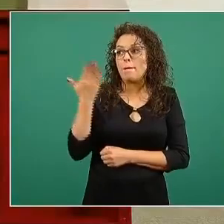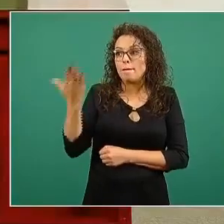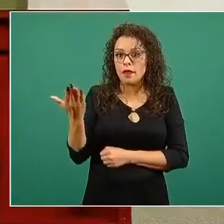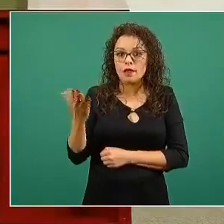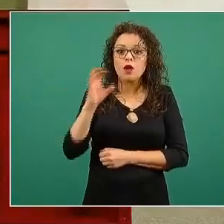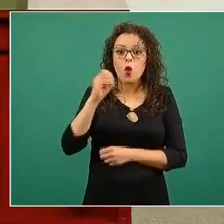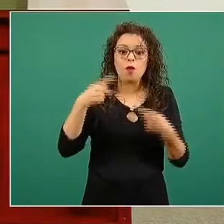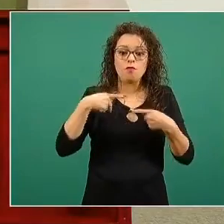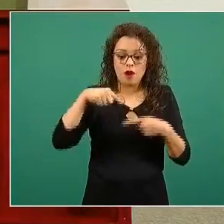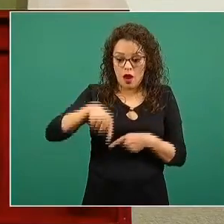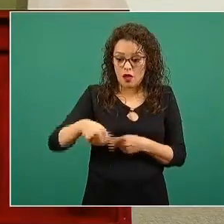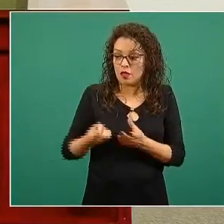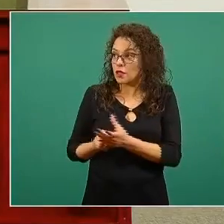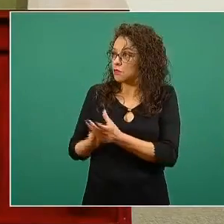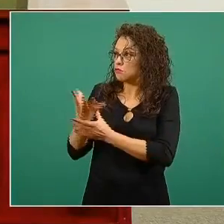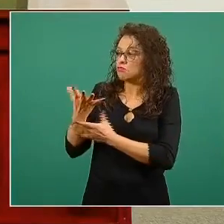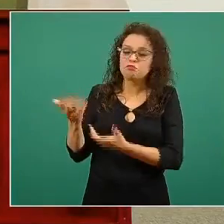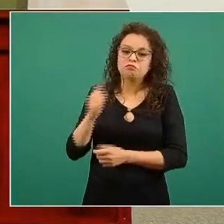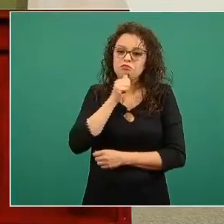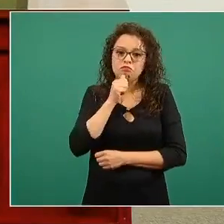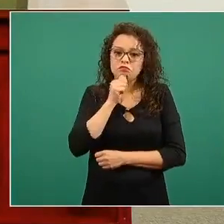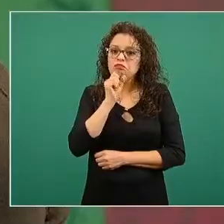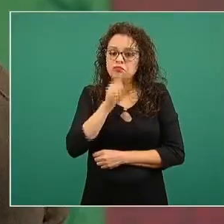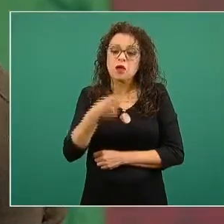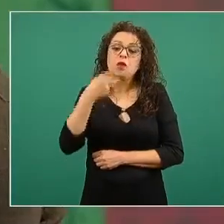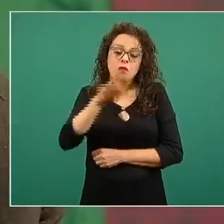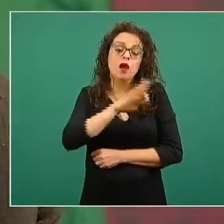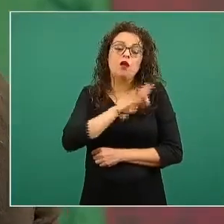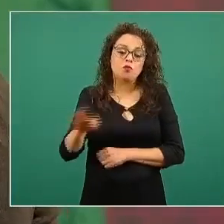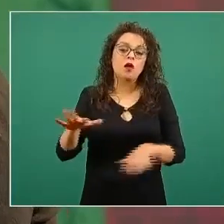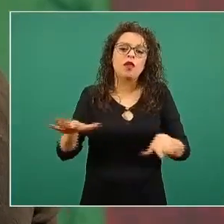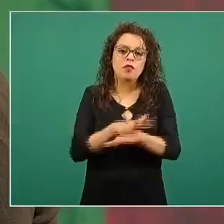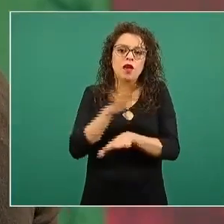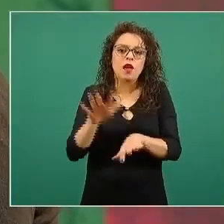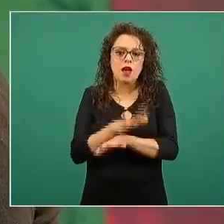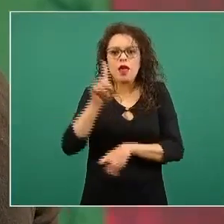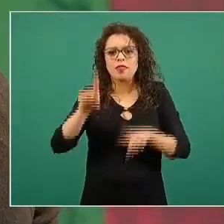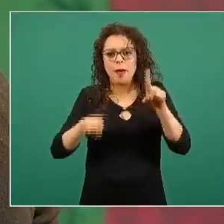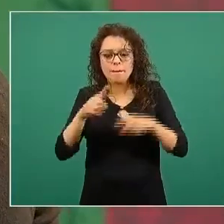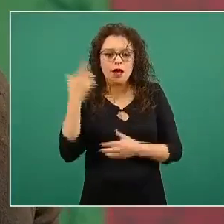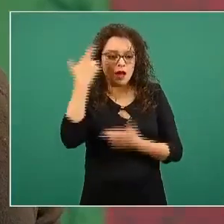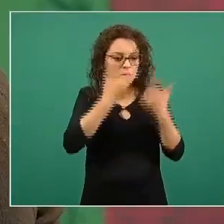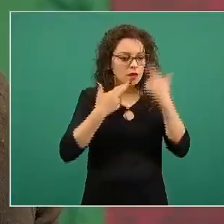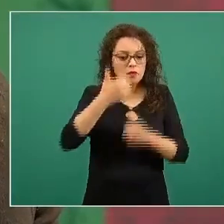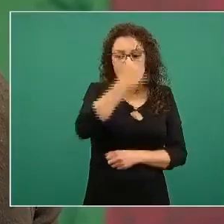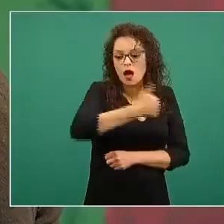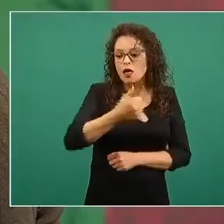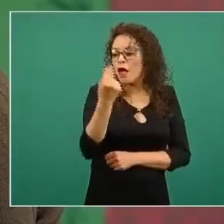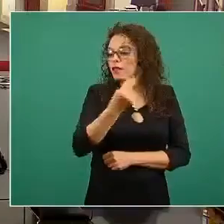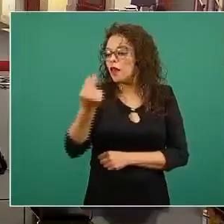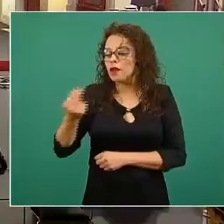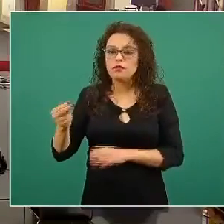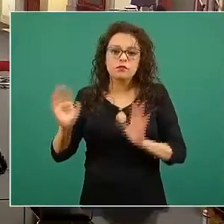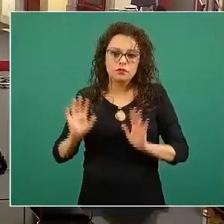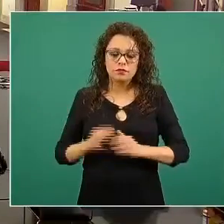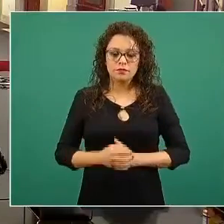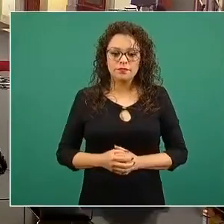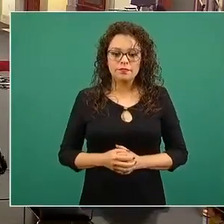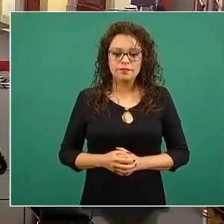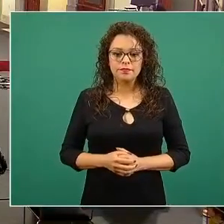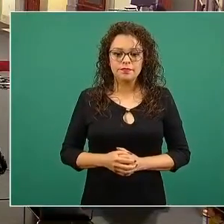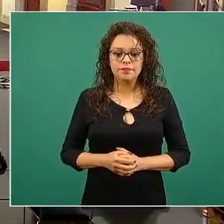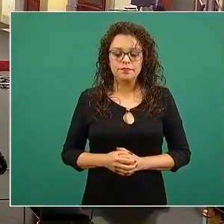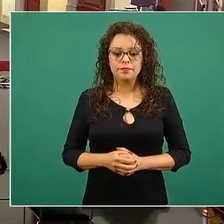pero son situaciones que en su momento también pueden cambiar o que se evalúan en base a las necesidades de cada momento, ¿sí?